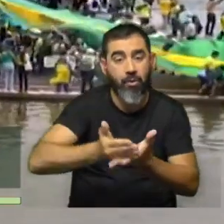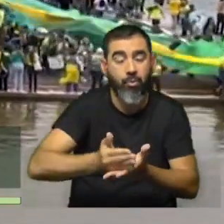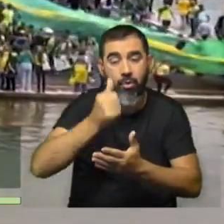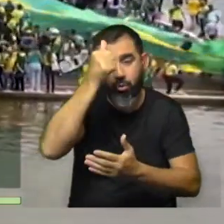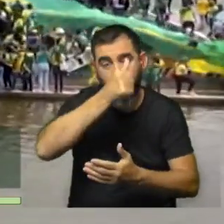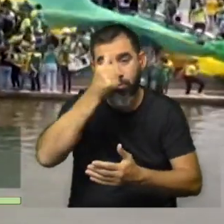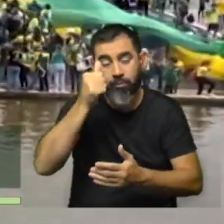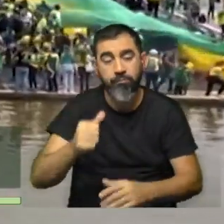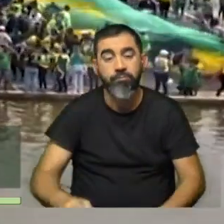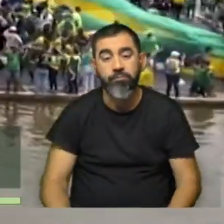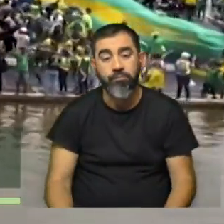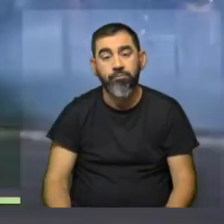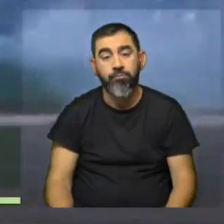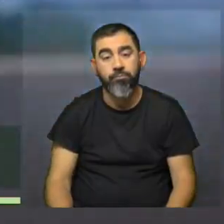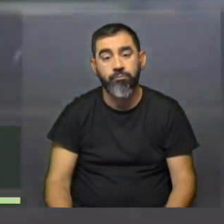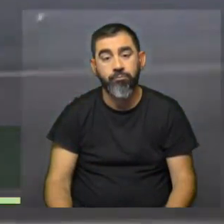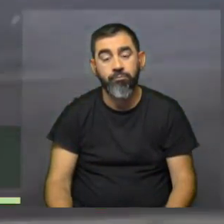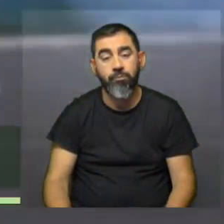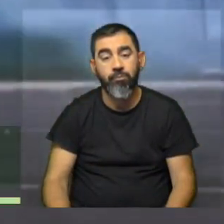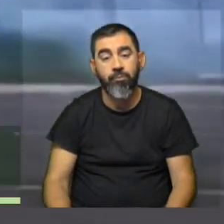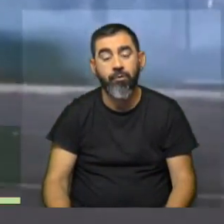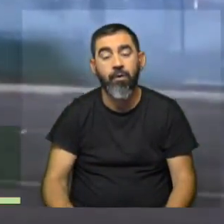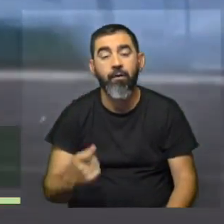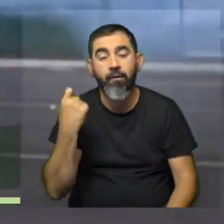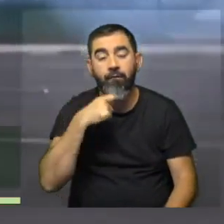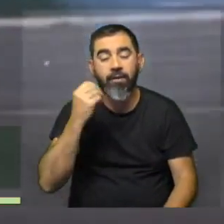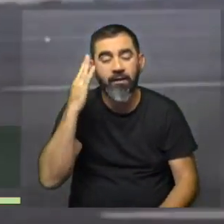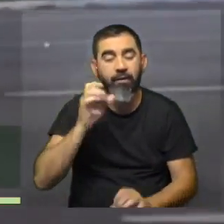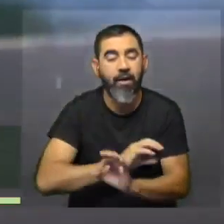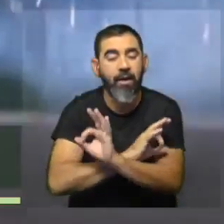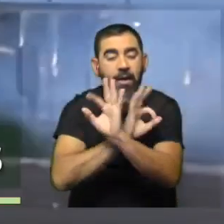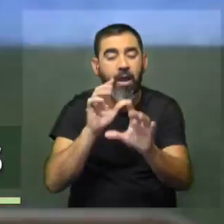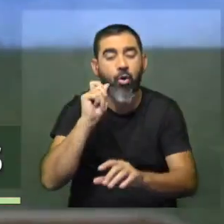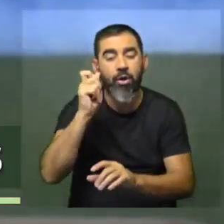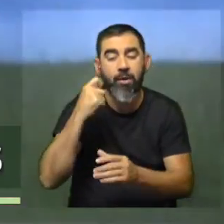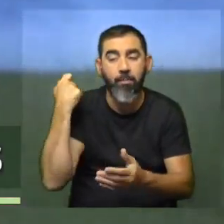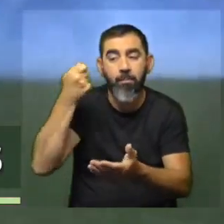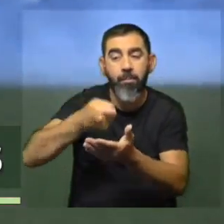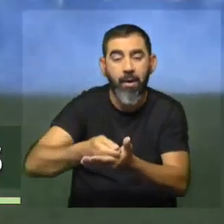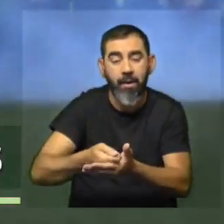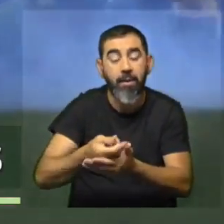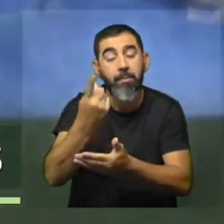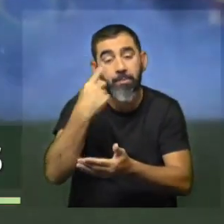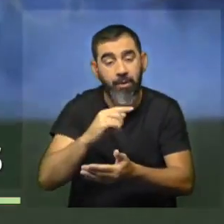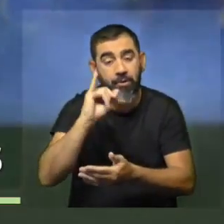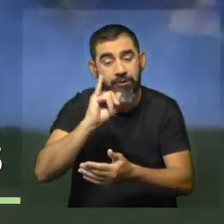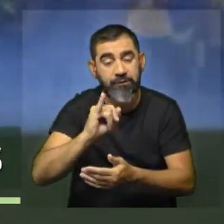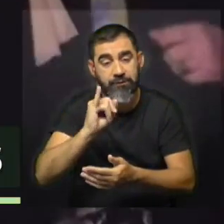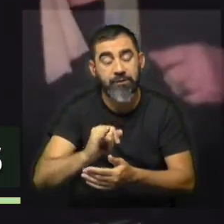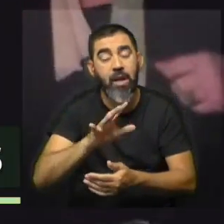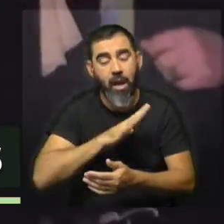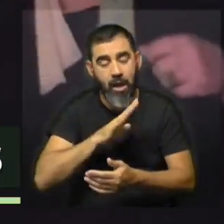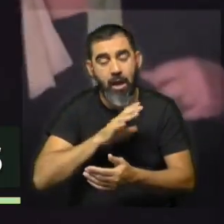en Brasilia. Todavía no es posible distinguir claramente las responsabilidades en cuanto a la financiación. Lo que se puede afirmar plenamente es que